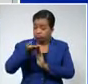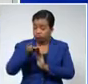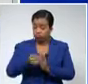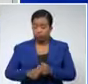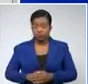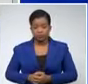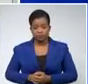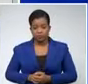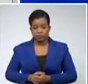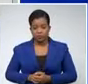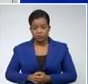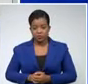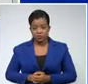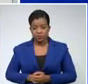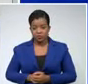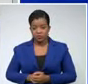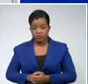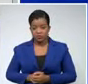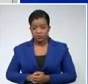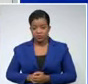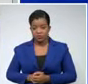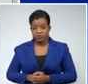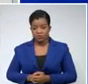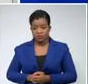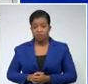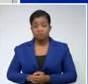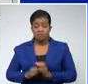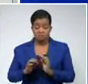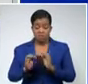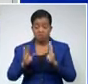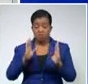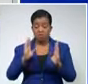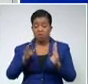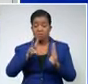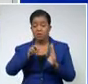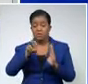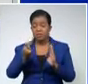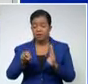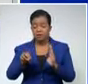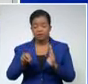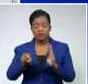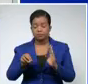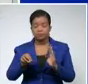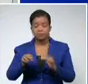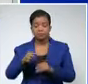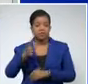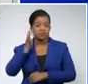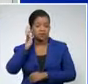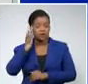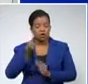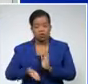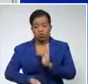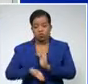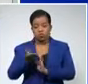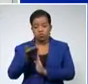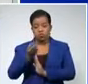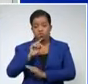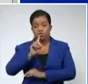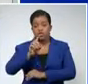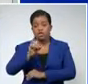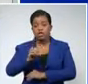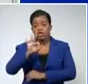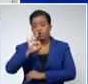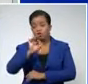a la de todo el año 2020, la de enero, y marzo, y 108 fallecidos.